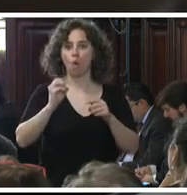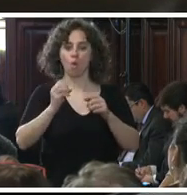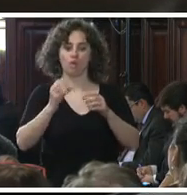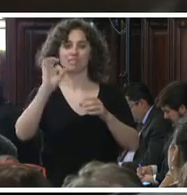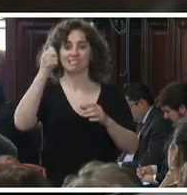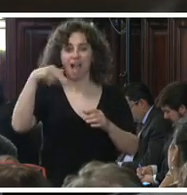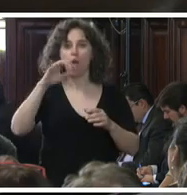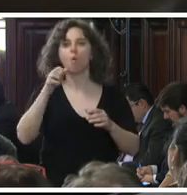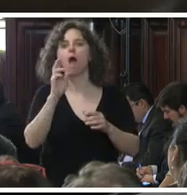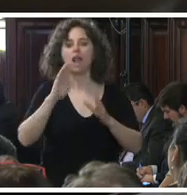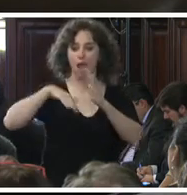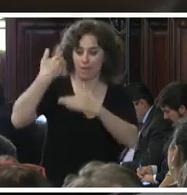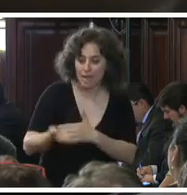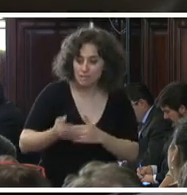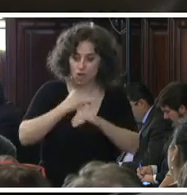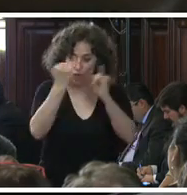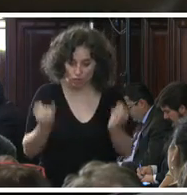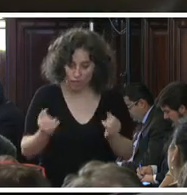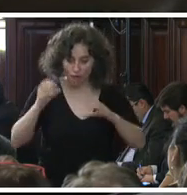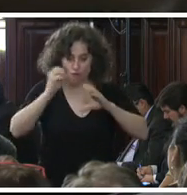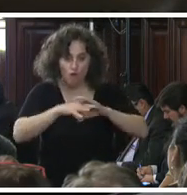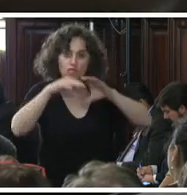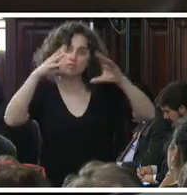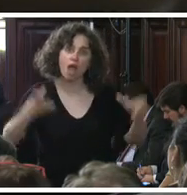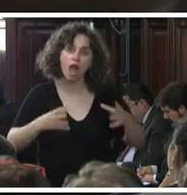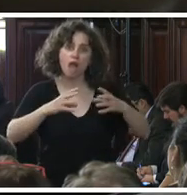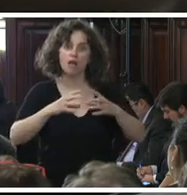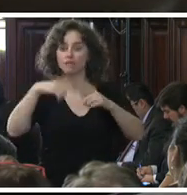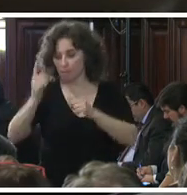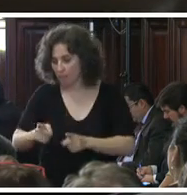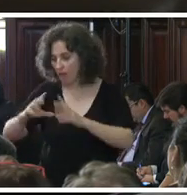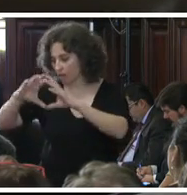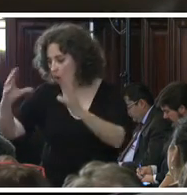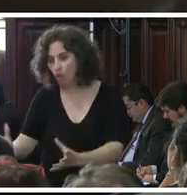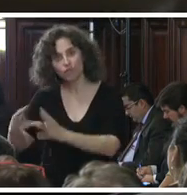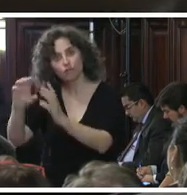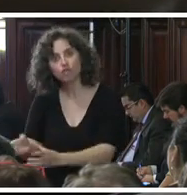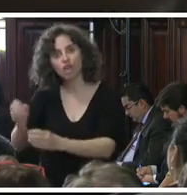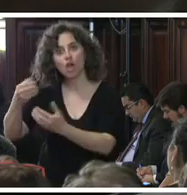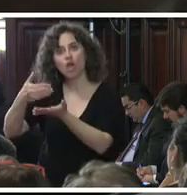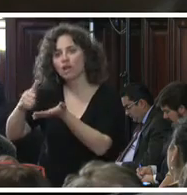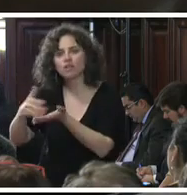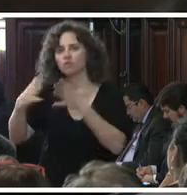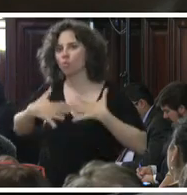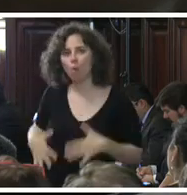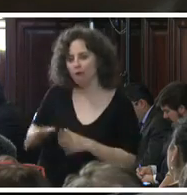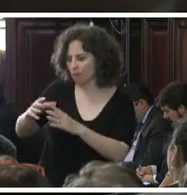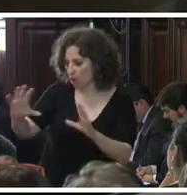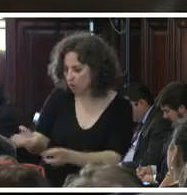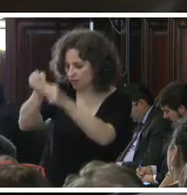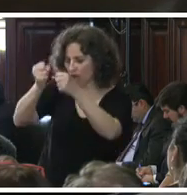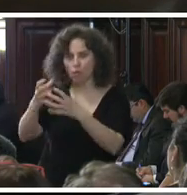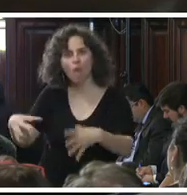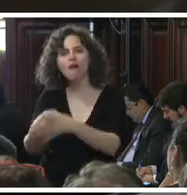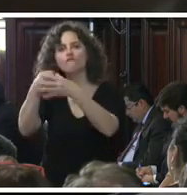al otro día los restos de sangre moral si no me equivoco son encontrados en